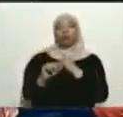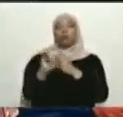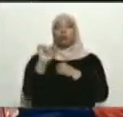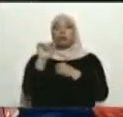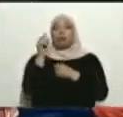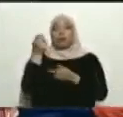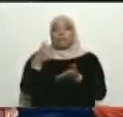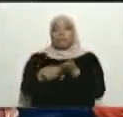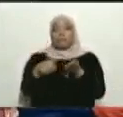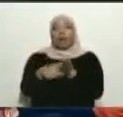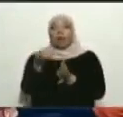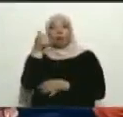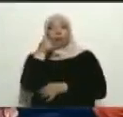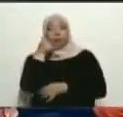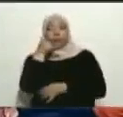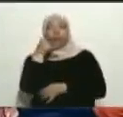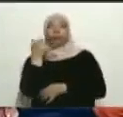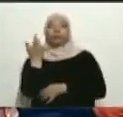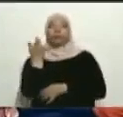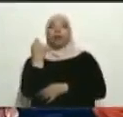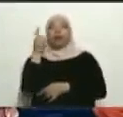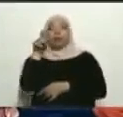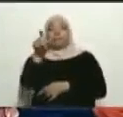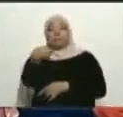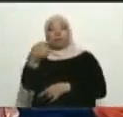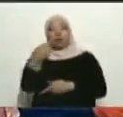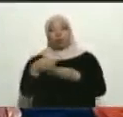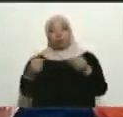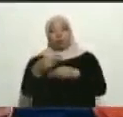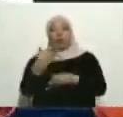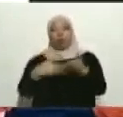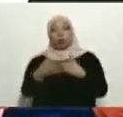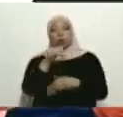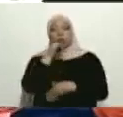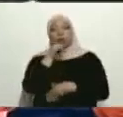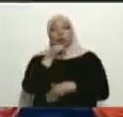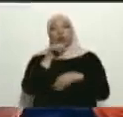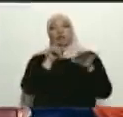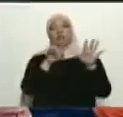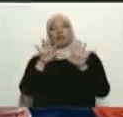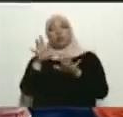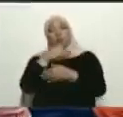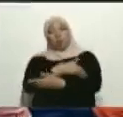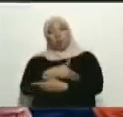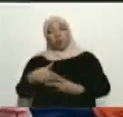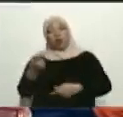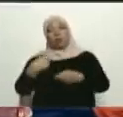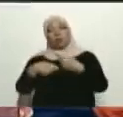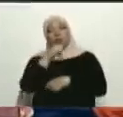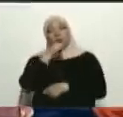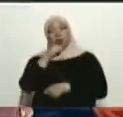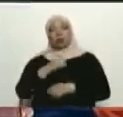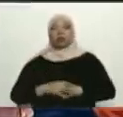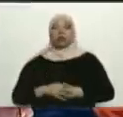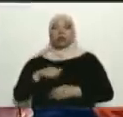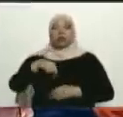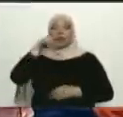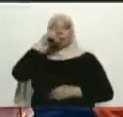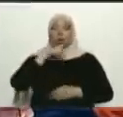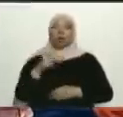pago móvil de los cajeros automáticos del biopago tuvimos 79 millones de transacciones este año